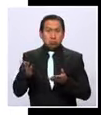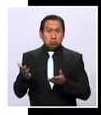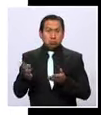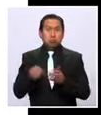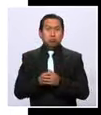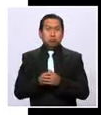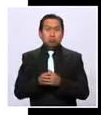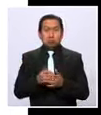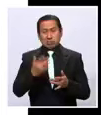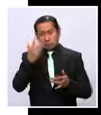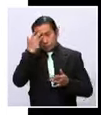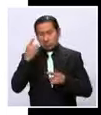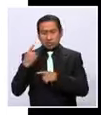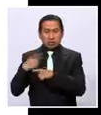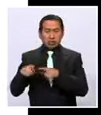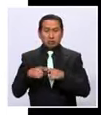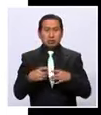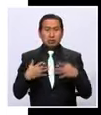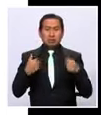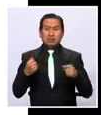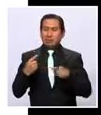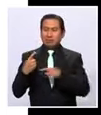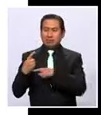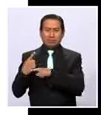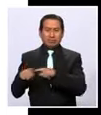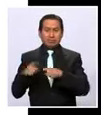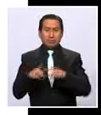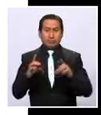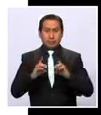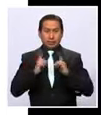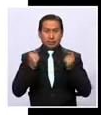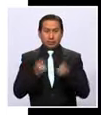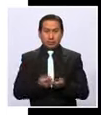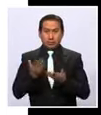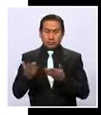los enfermos recuperados en cada departamento